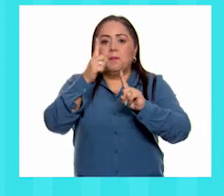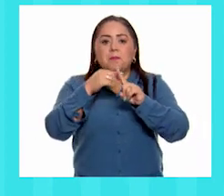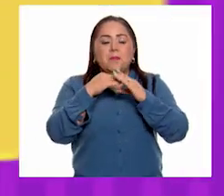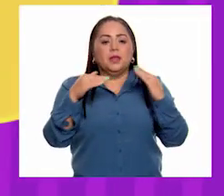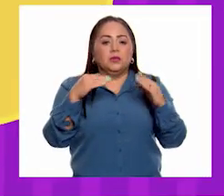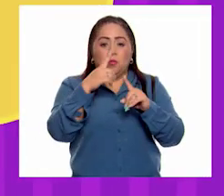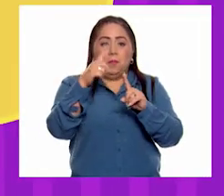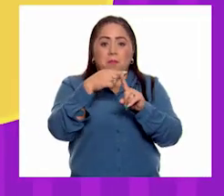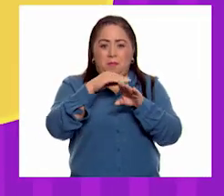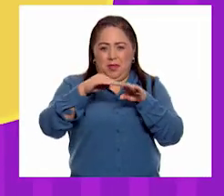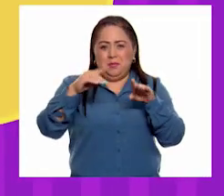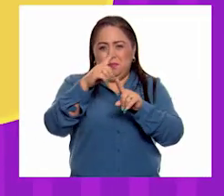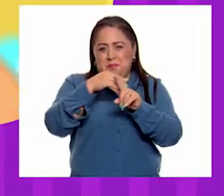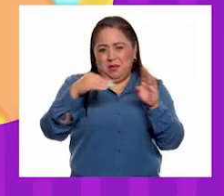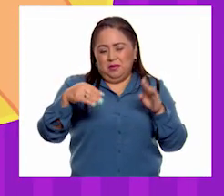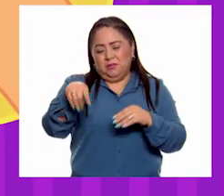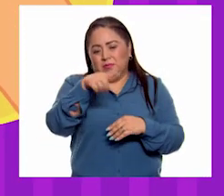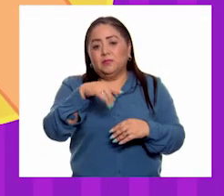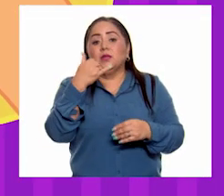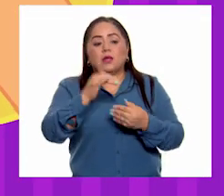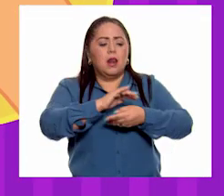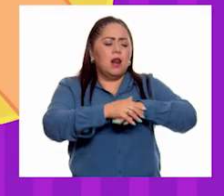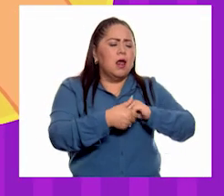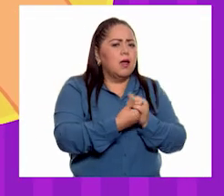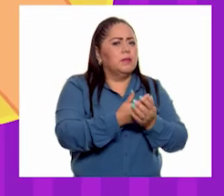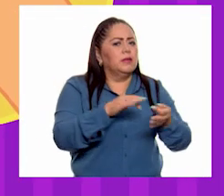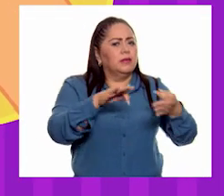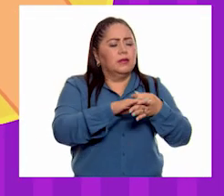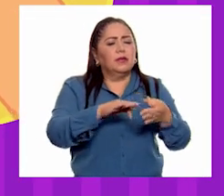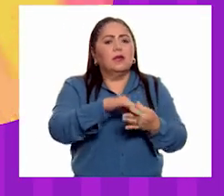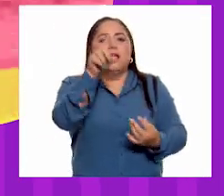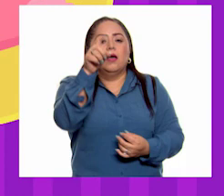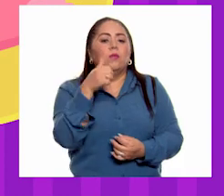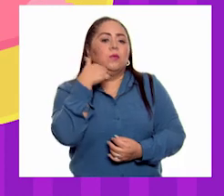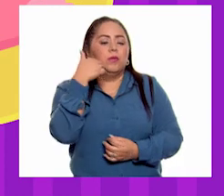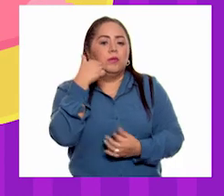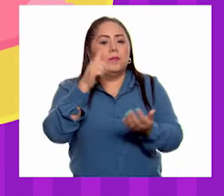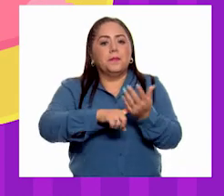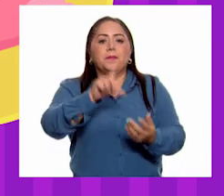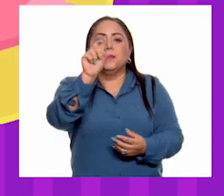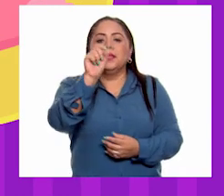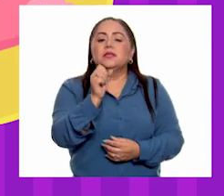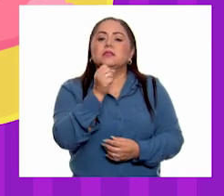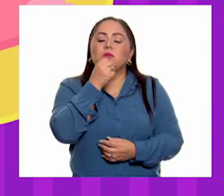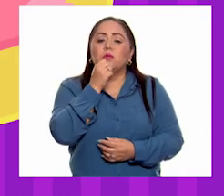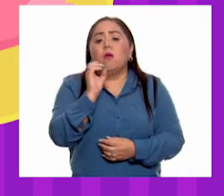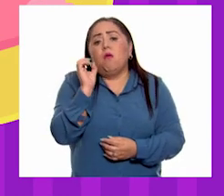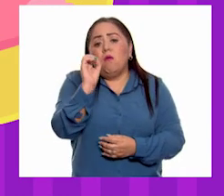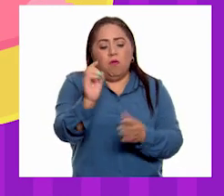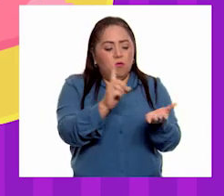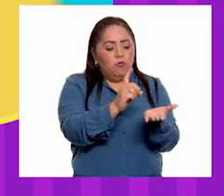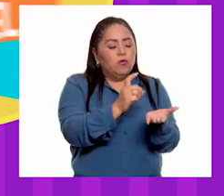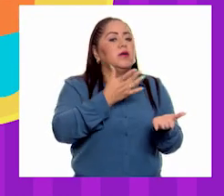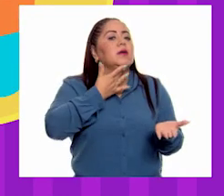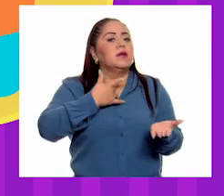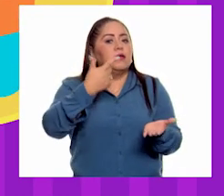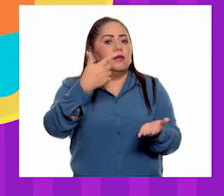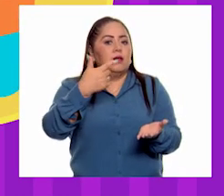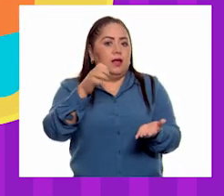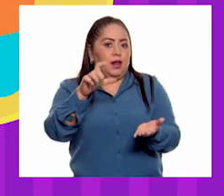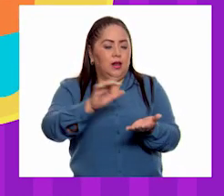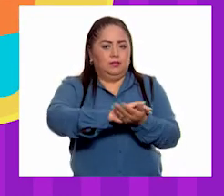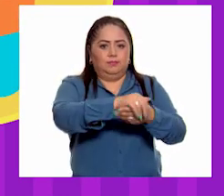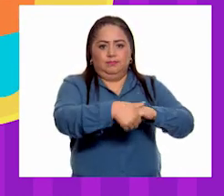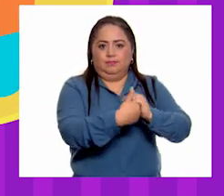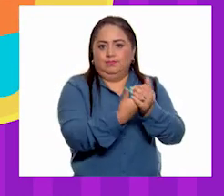entre tú y los demás. Lávate las manos muy seguido con agua y jabón por lo menos durante 20 segundos o aplica desinfectante a